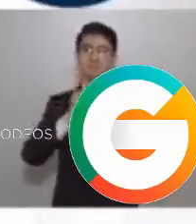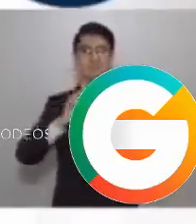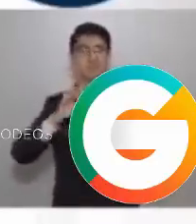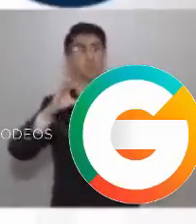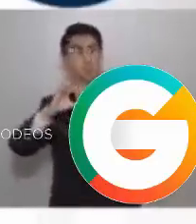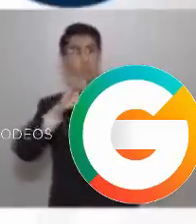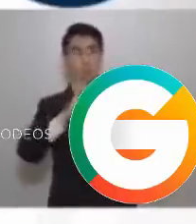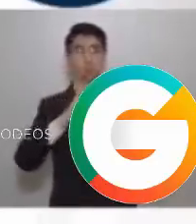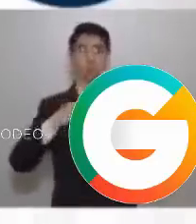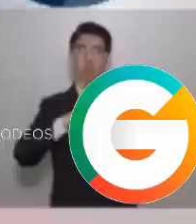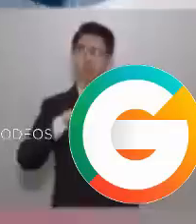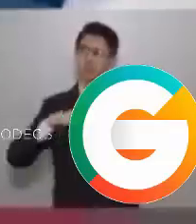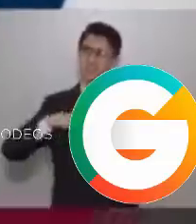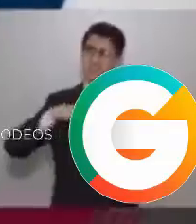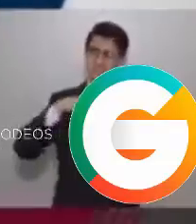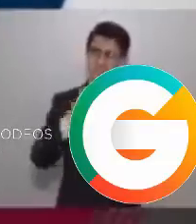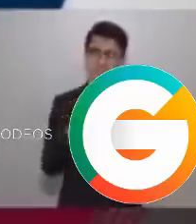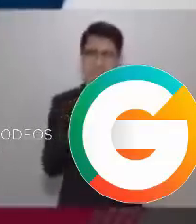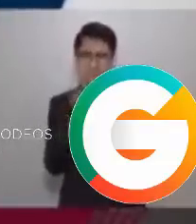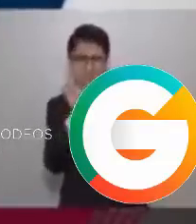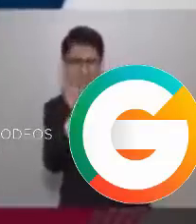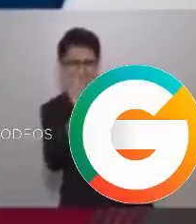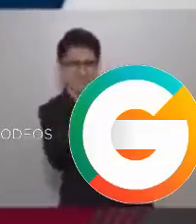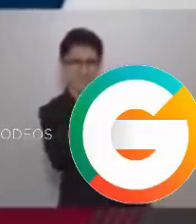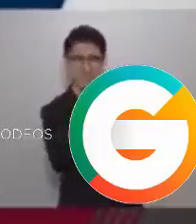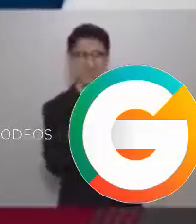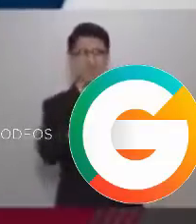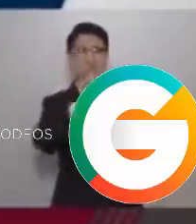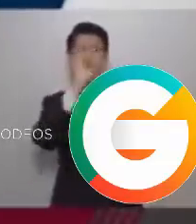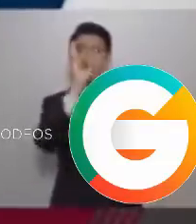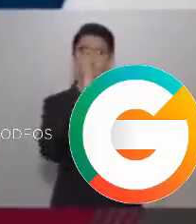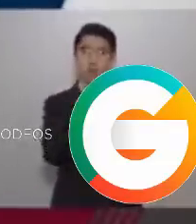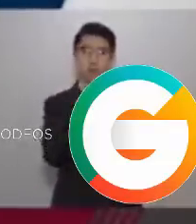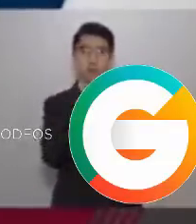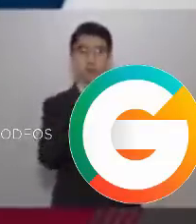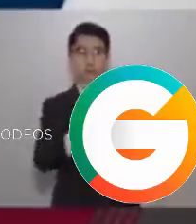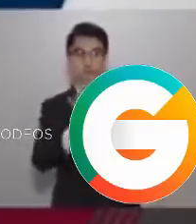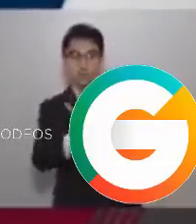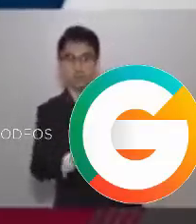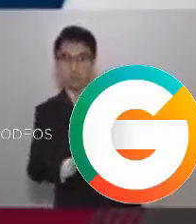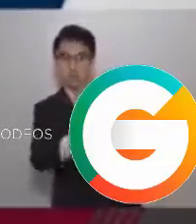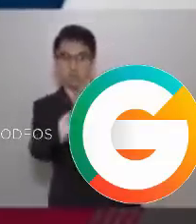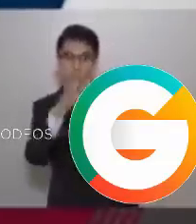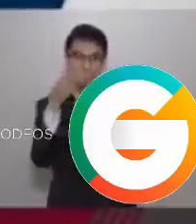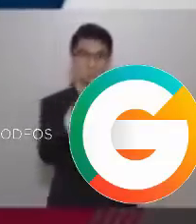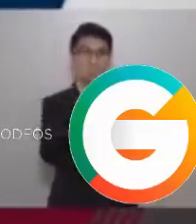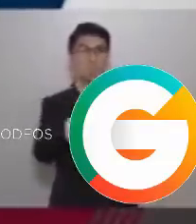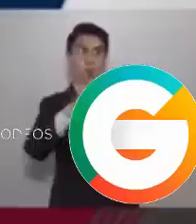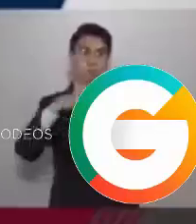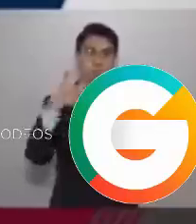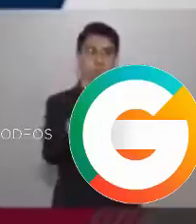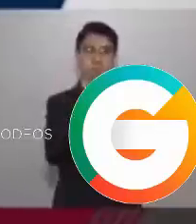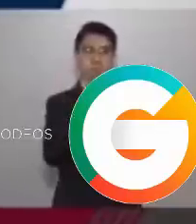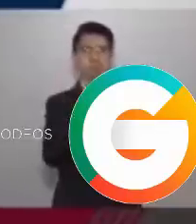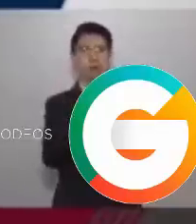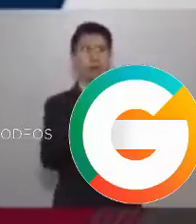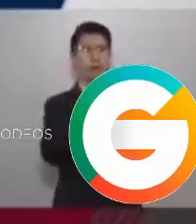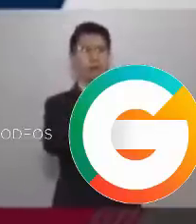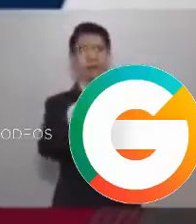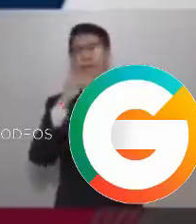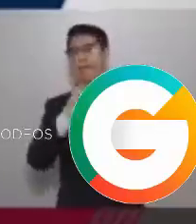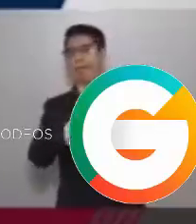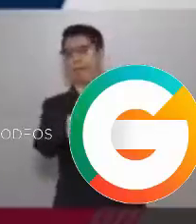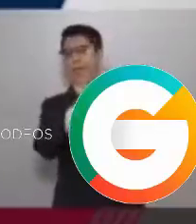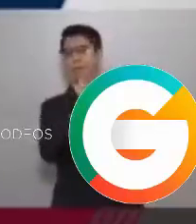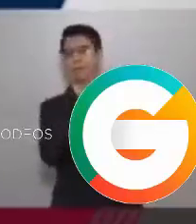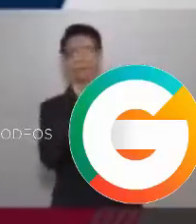poder asegurar que ningún caso quede sin resolverse, que no exista impunidad y que, por supuesto, podamos representar los derechos